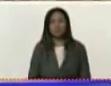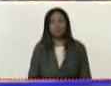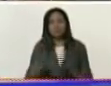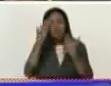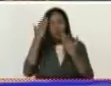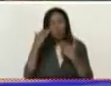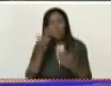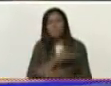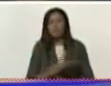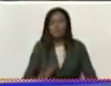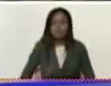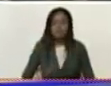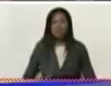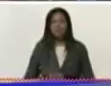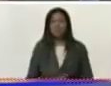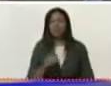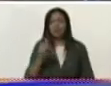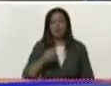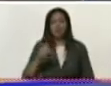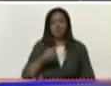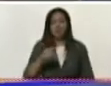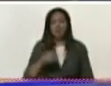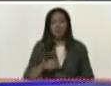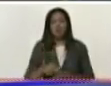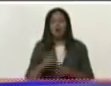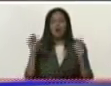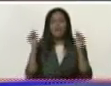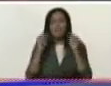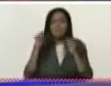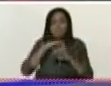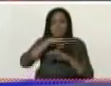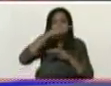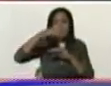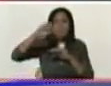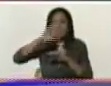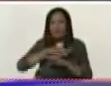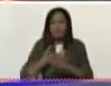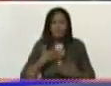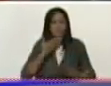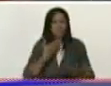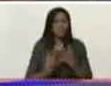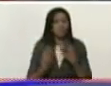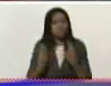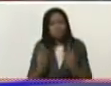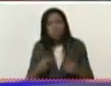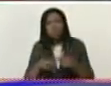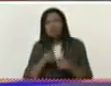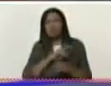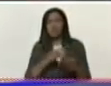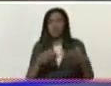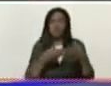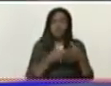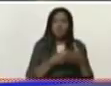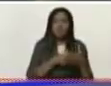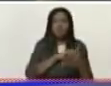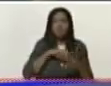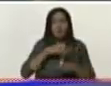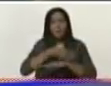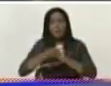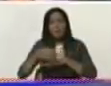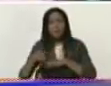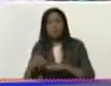Saludos, presidente. Hoy, desde el páramo merideño, queremos agradecerle en nombre de los